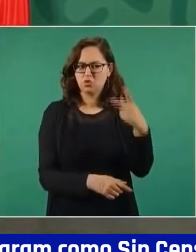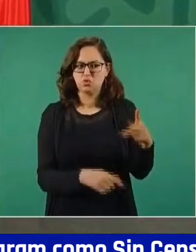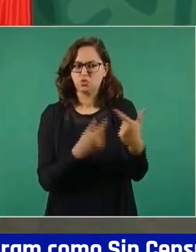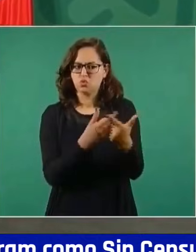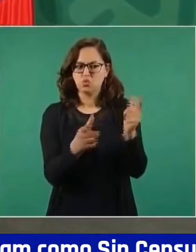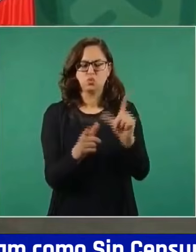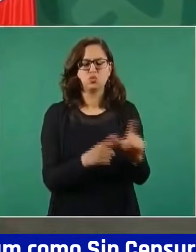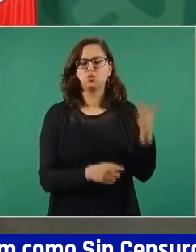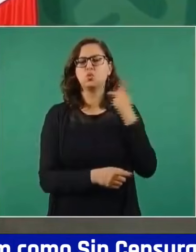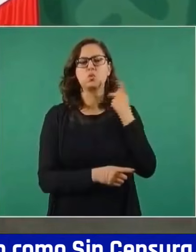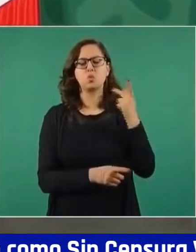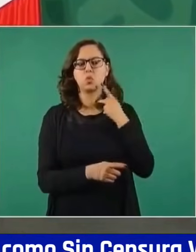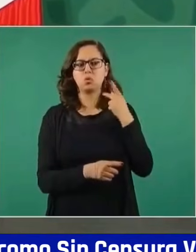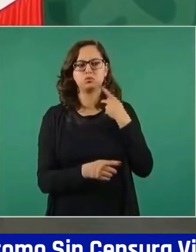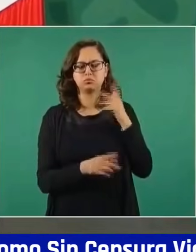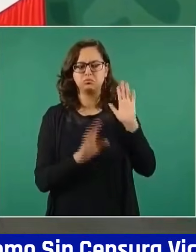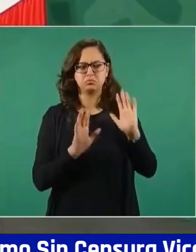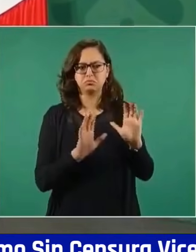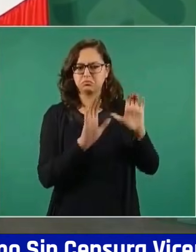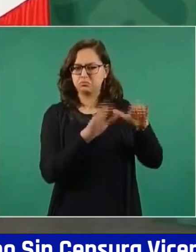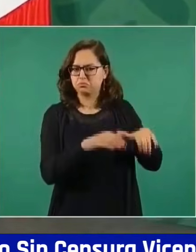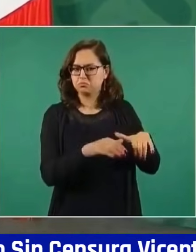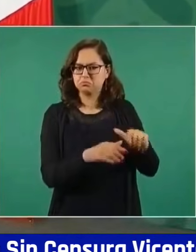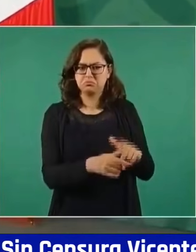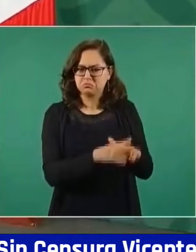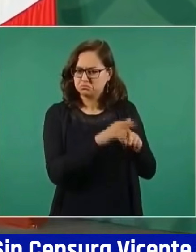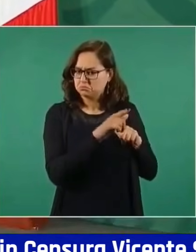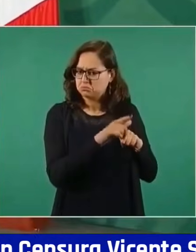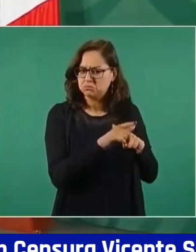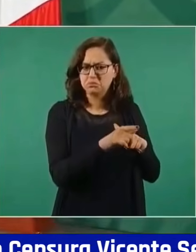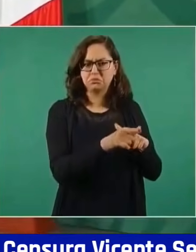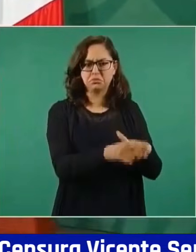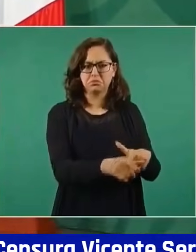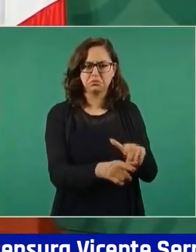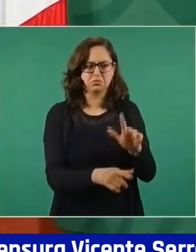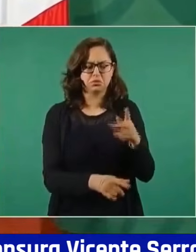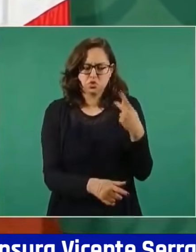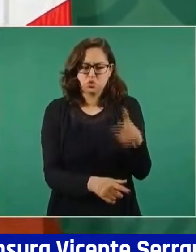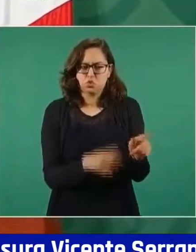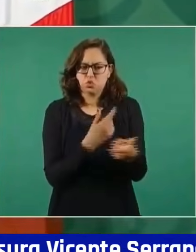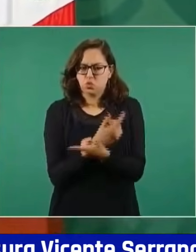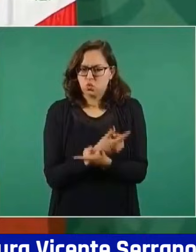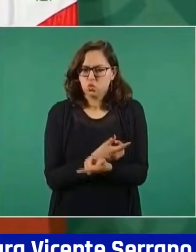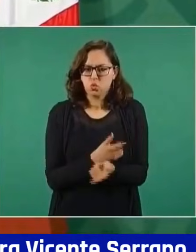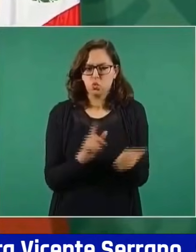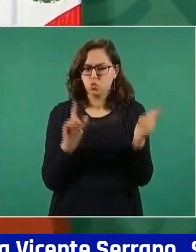el que renuncien a sus libertades,